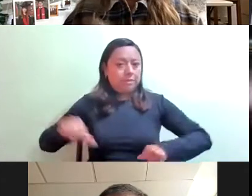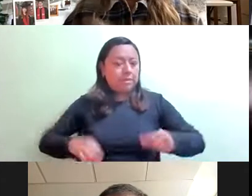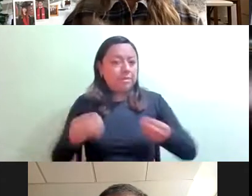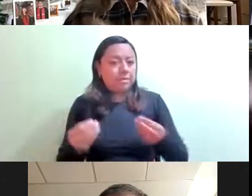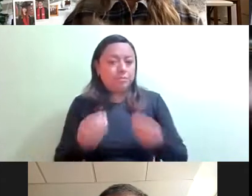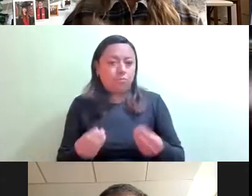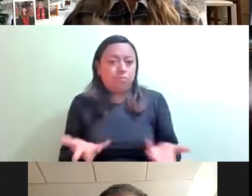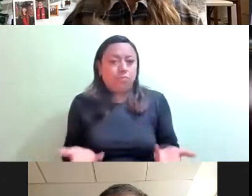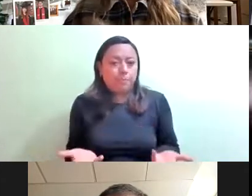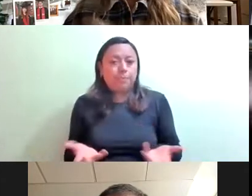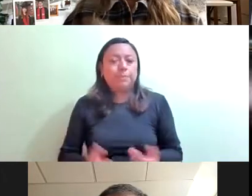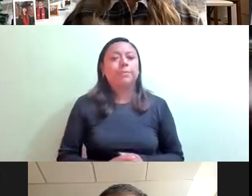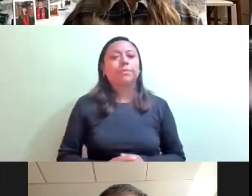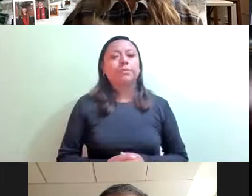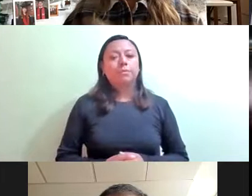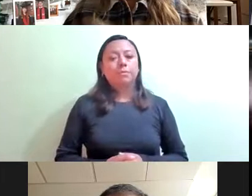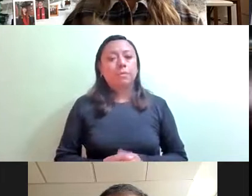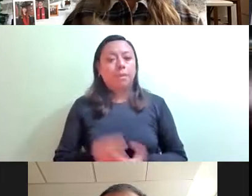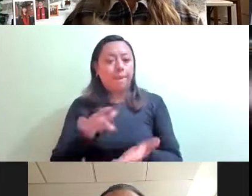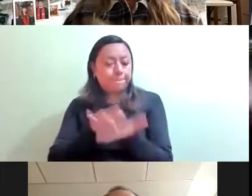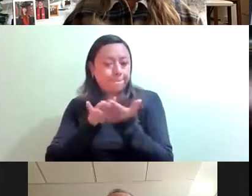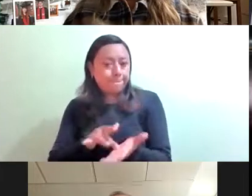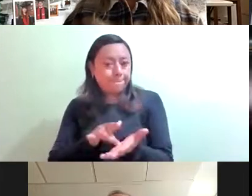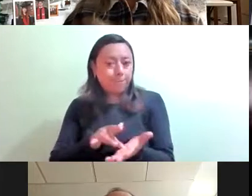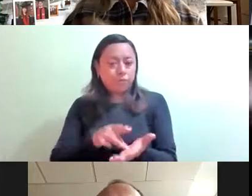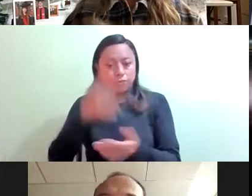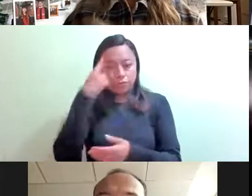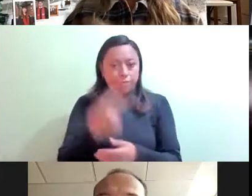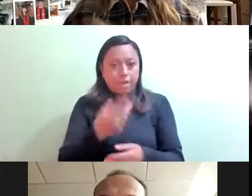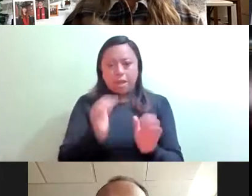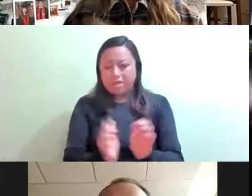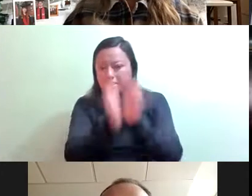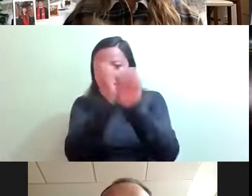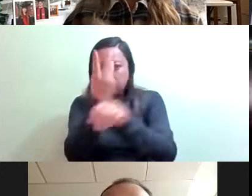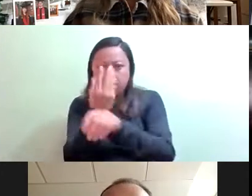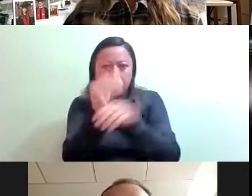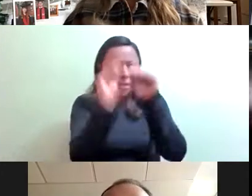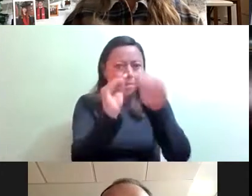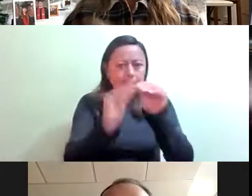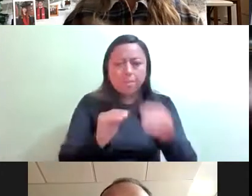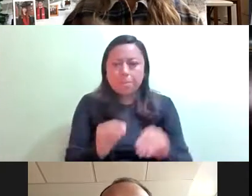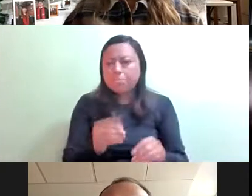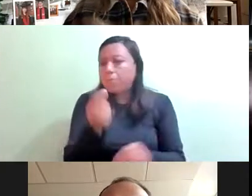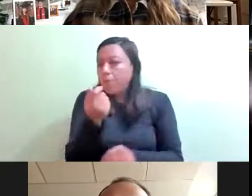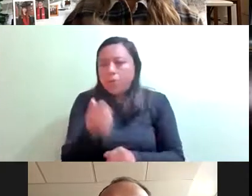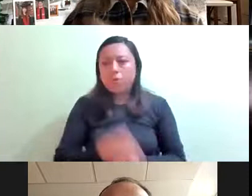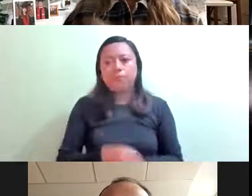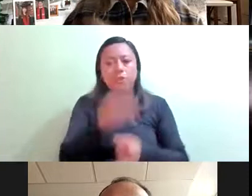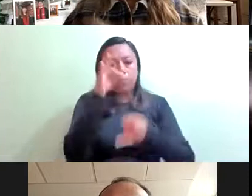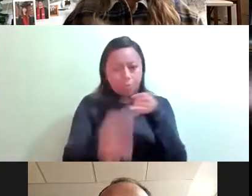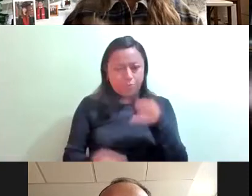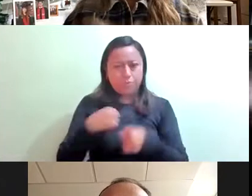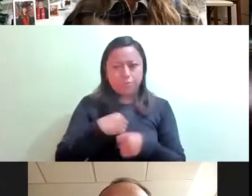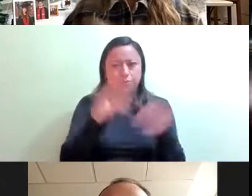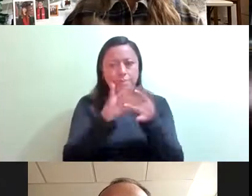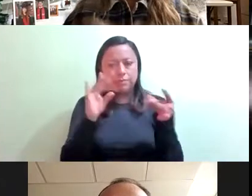con pocos apoyos de infraestructura. Y por último, tocaré el tema de los